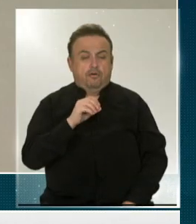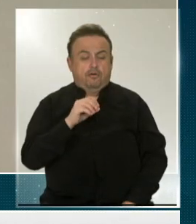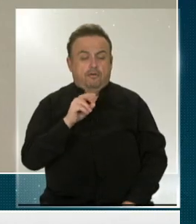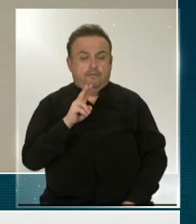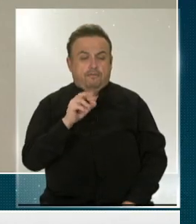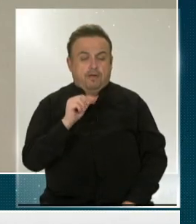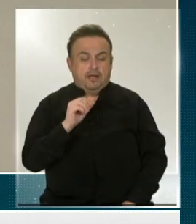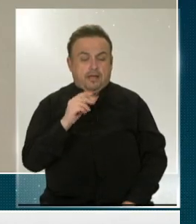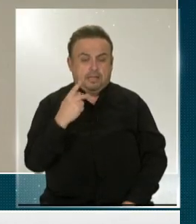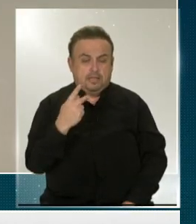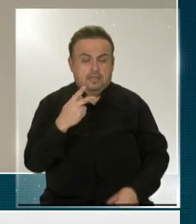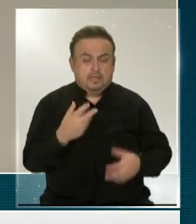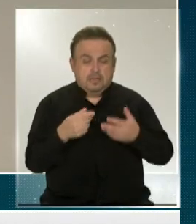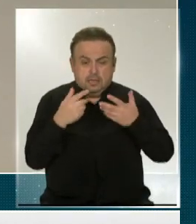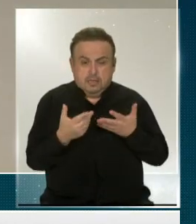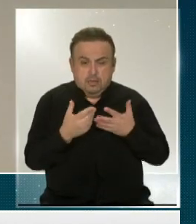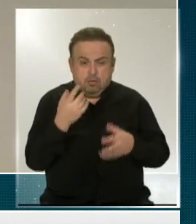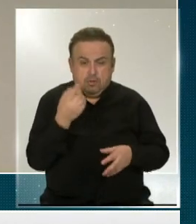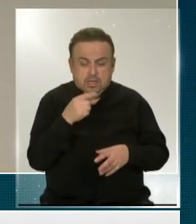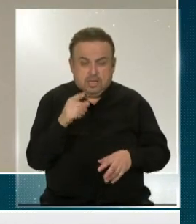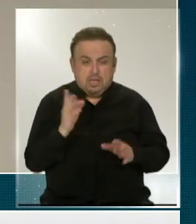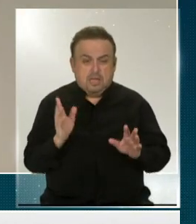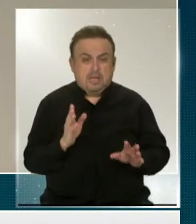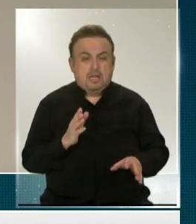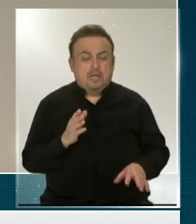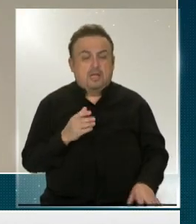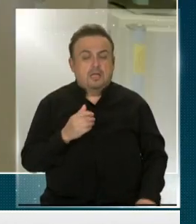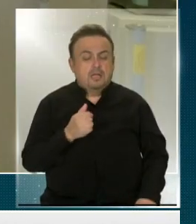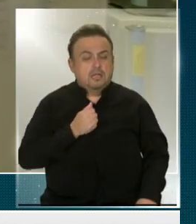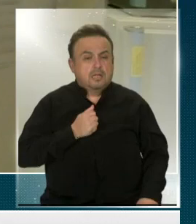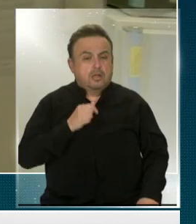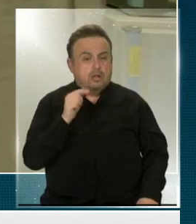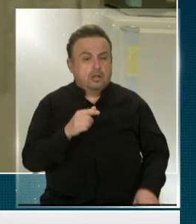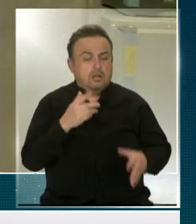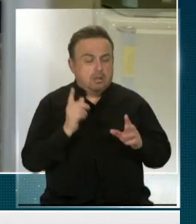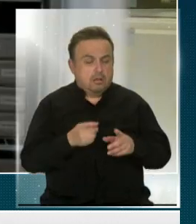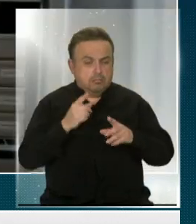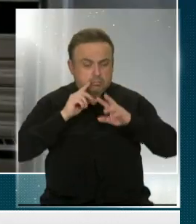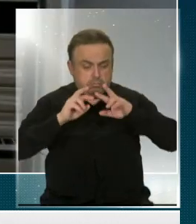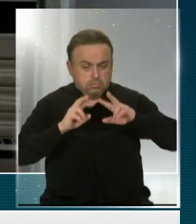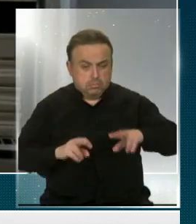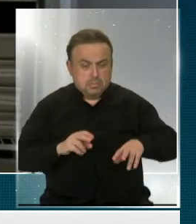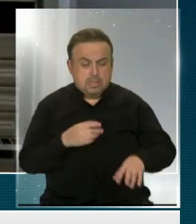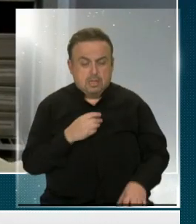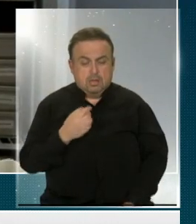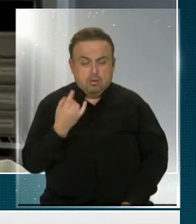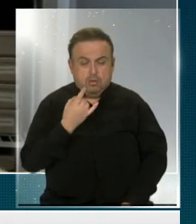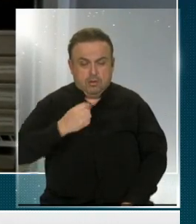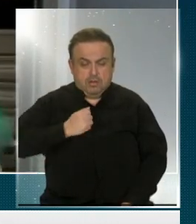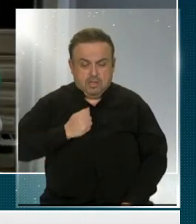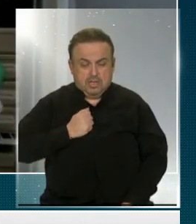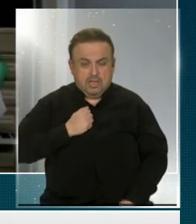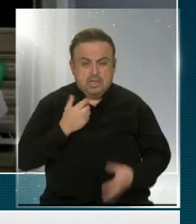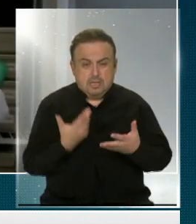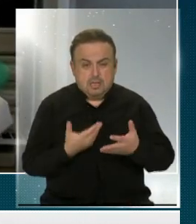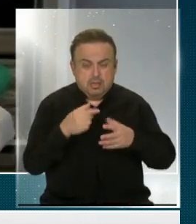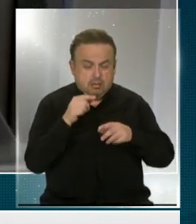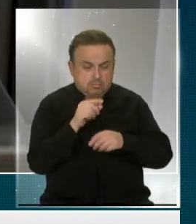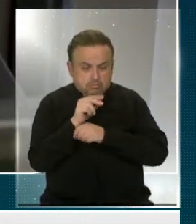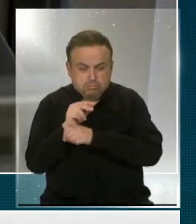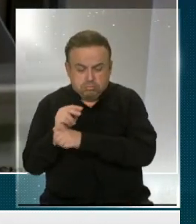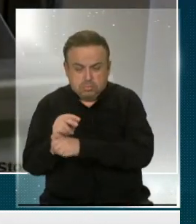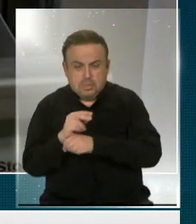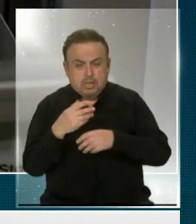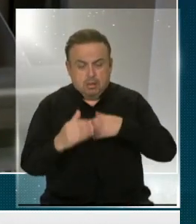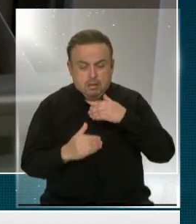católica está llevando adelante pero con varios grupos de investigación en el país está la vacuna de cansino cachetadas